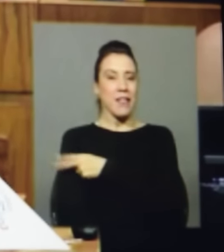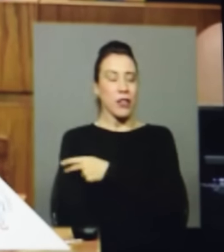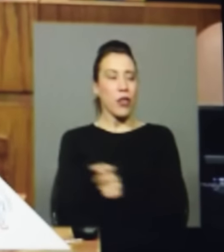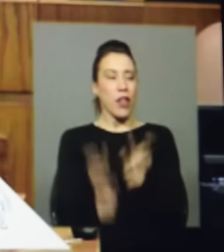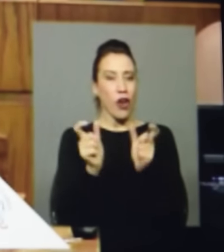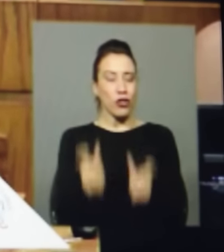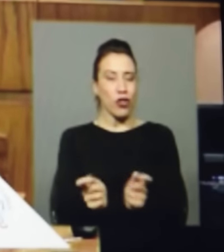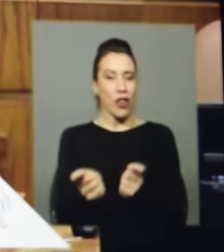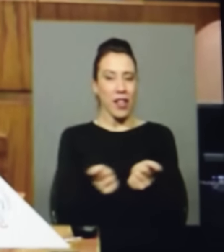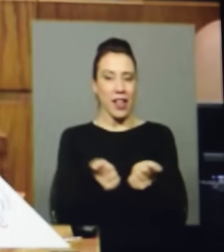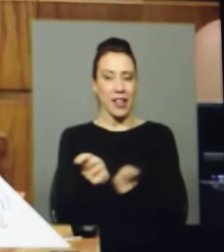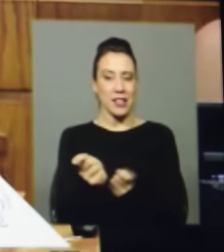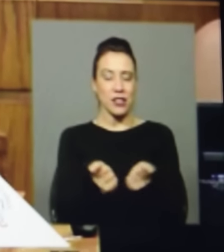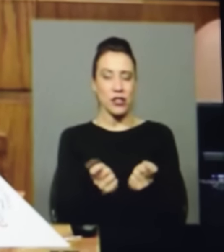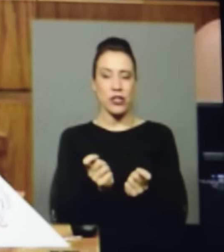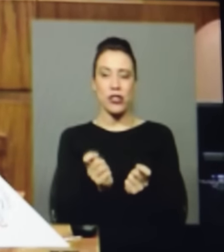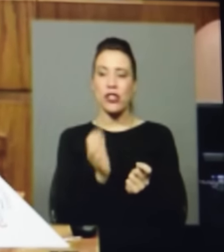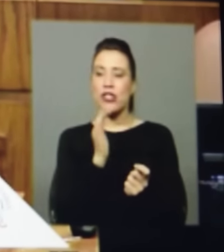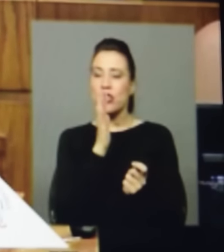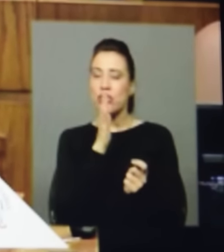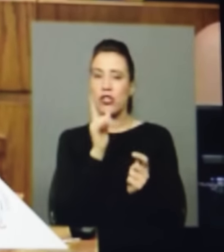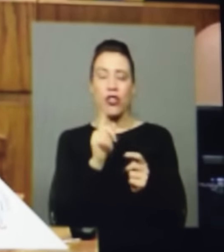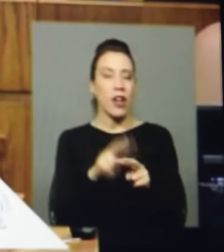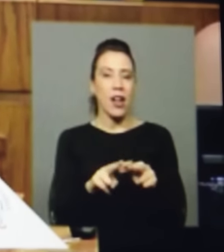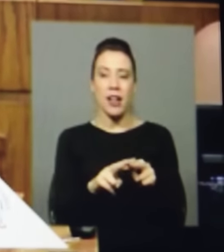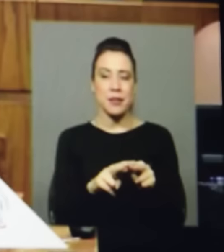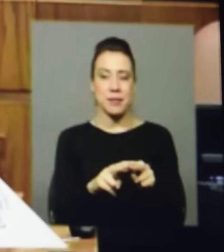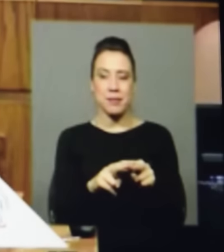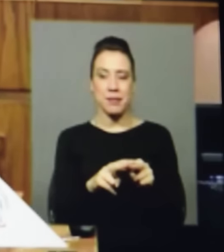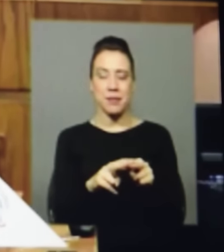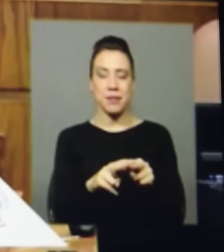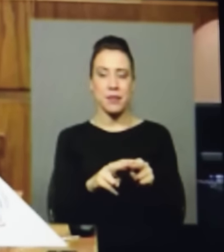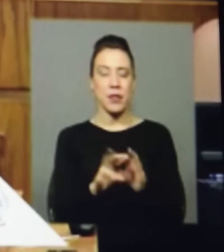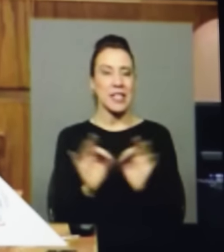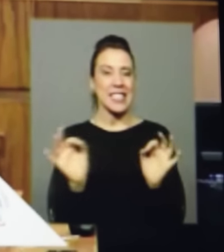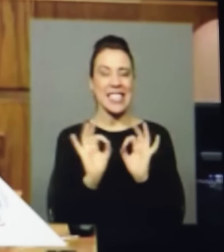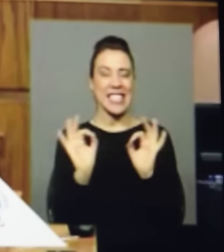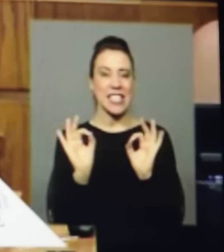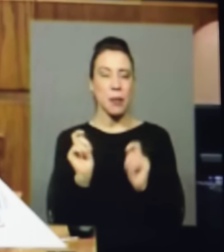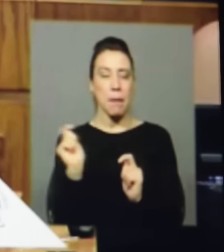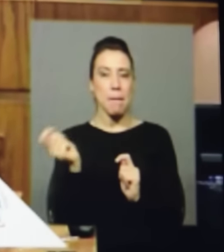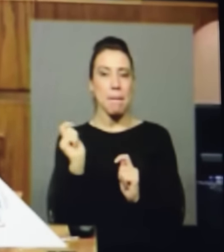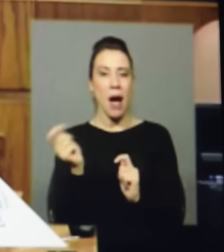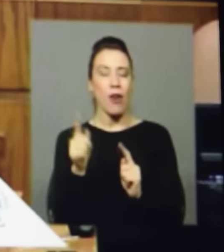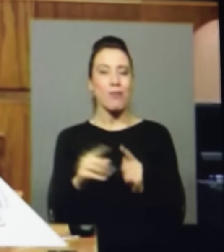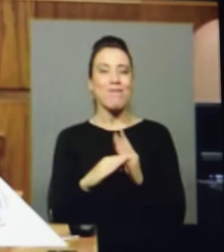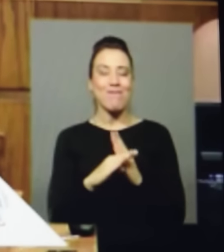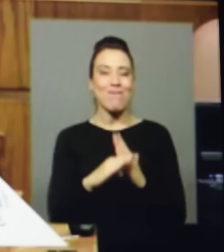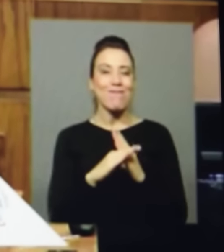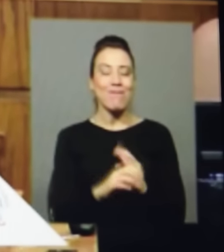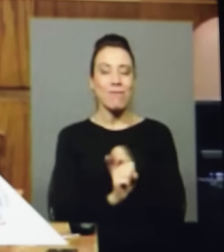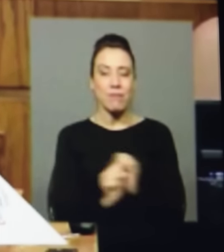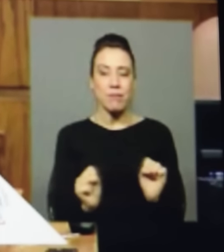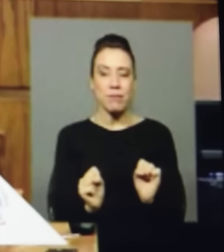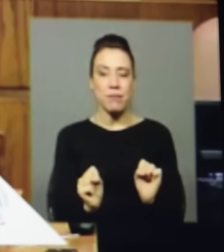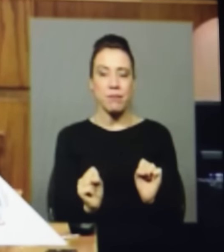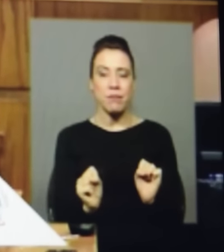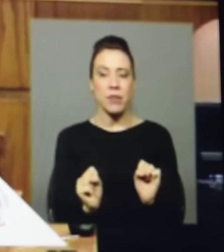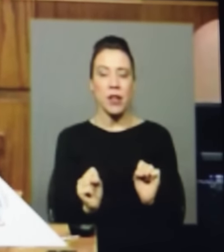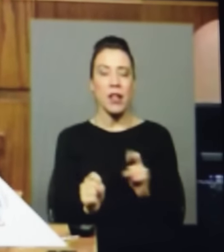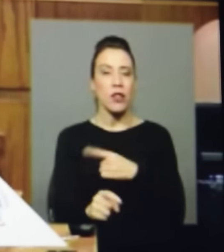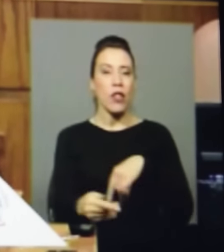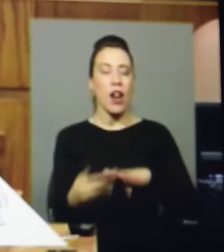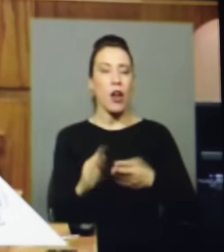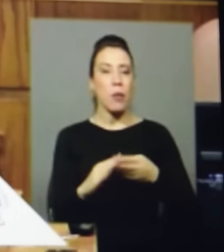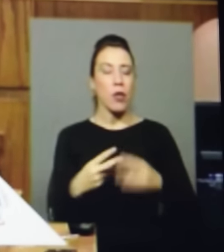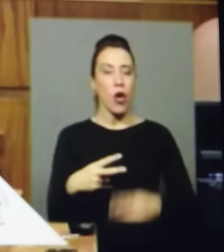control y gestión, no ha tenido y no ha realizado ningún pago, lo que ha impedido, por supuesto, que la